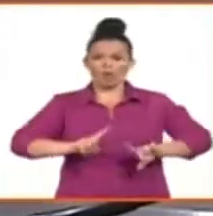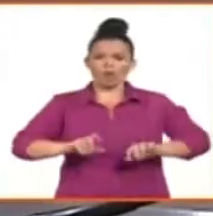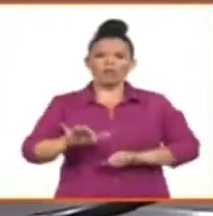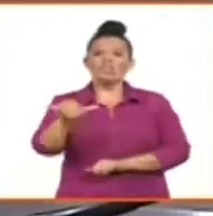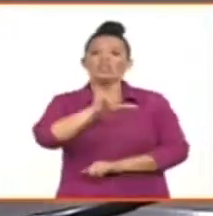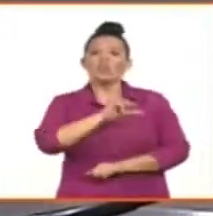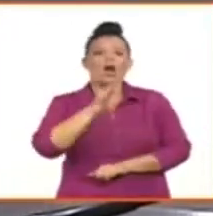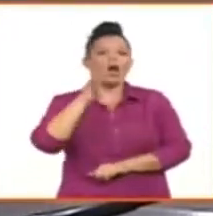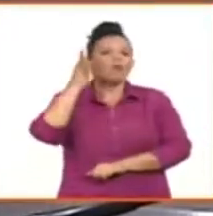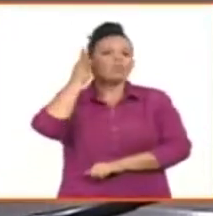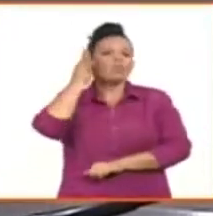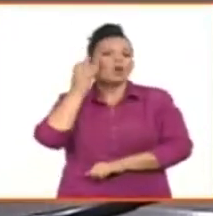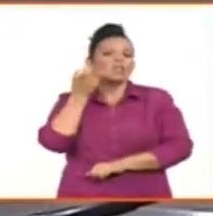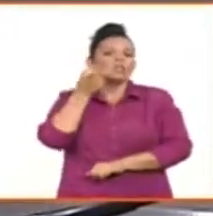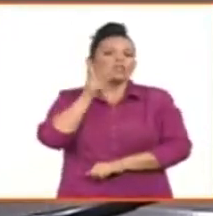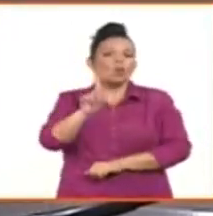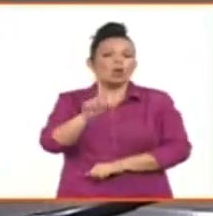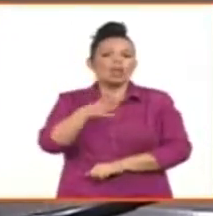hombres solos,